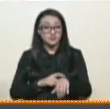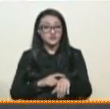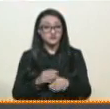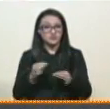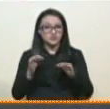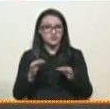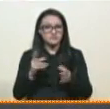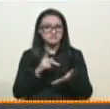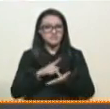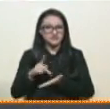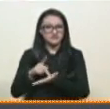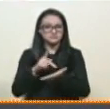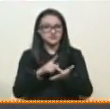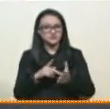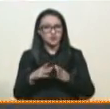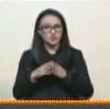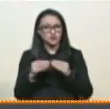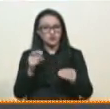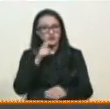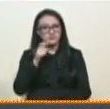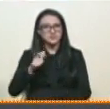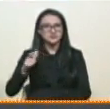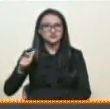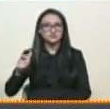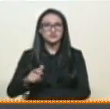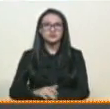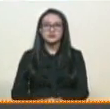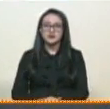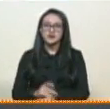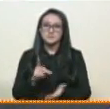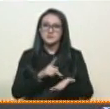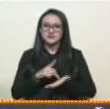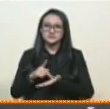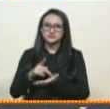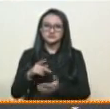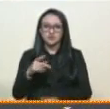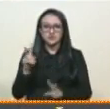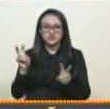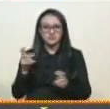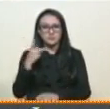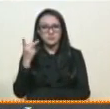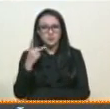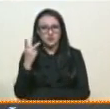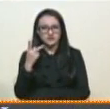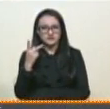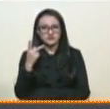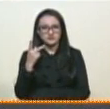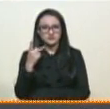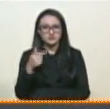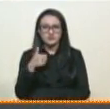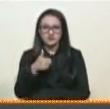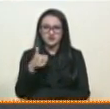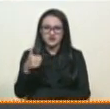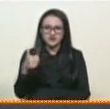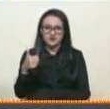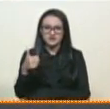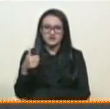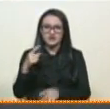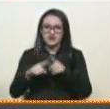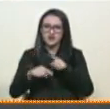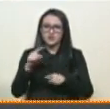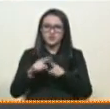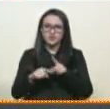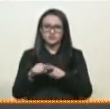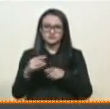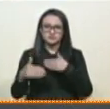justamente la participación de todos los actores. La participación de los actores políticos en cada momento, en cada etapa, en cada elemento